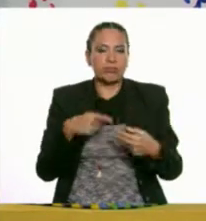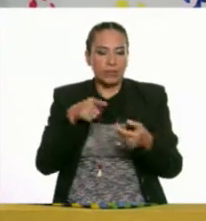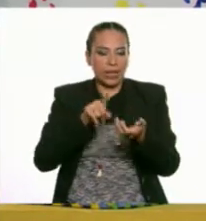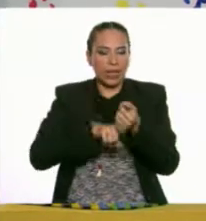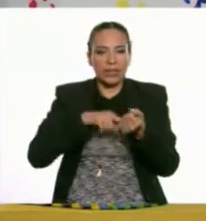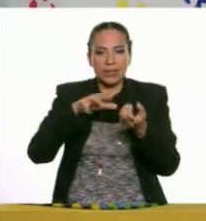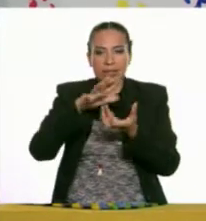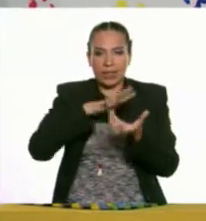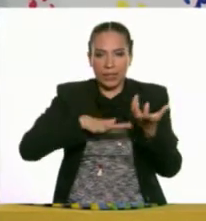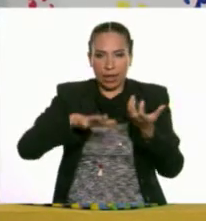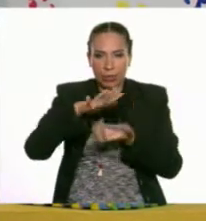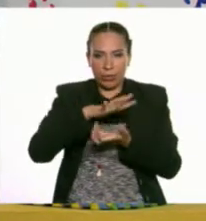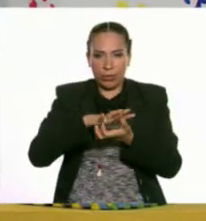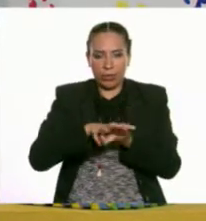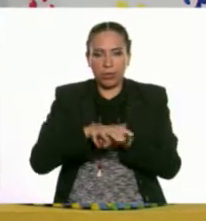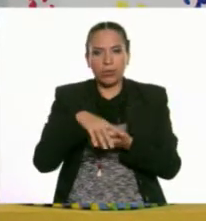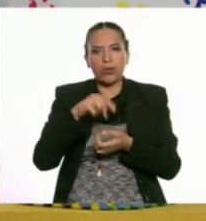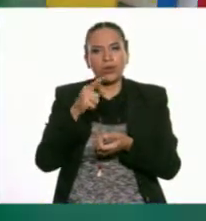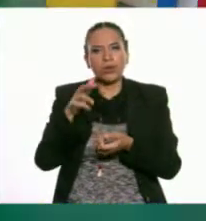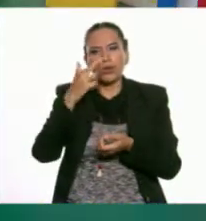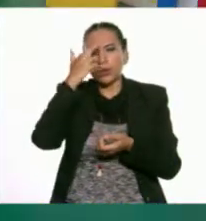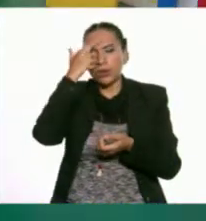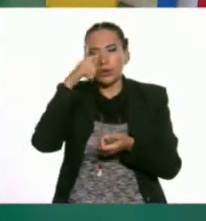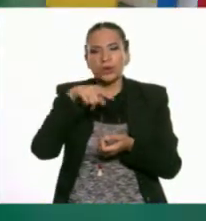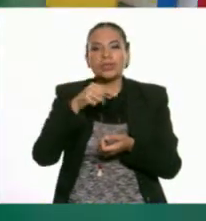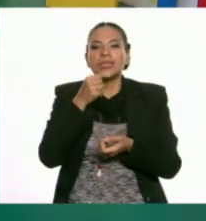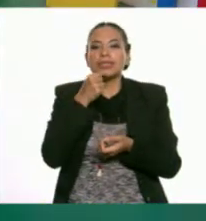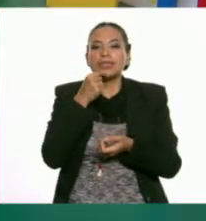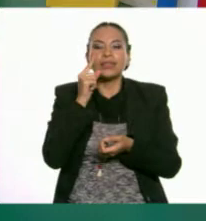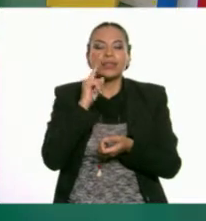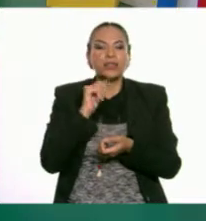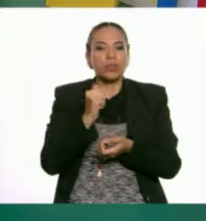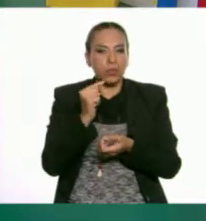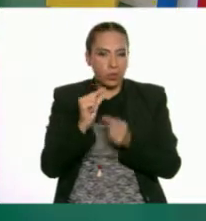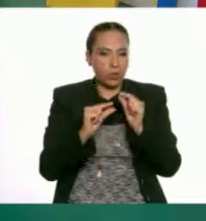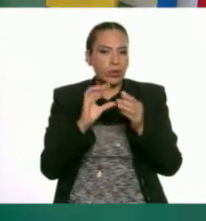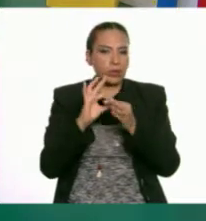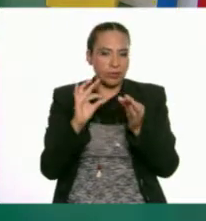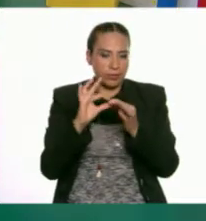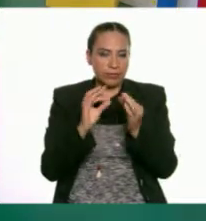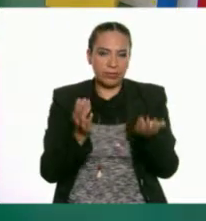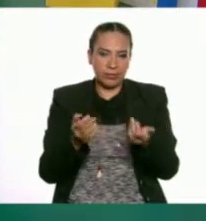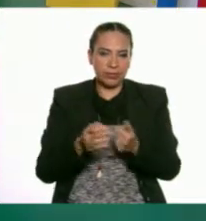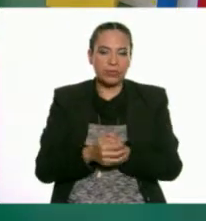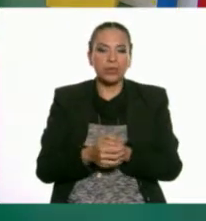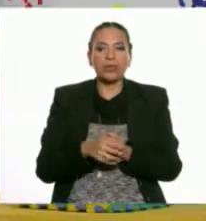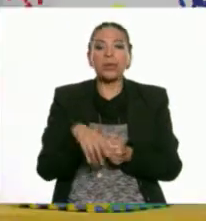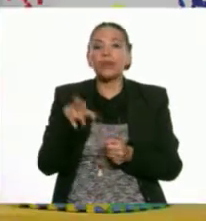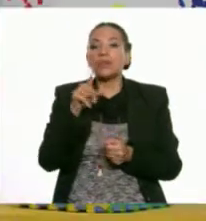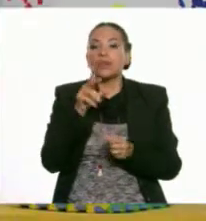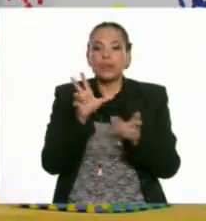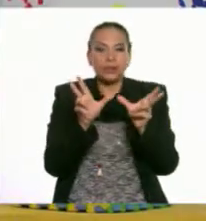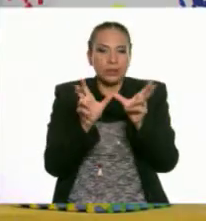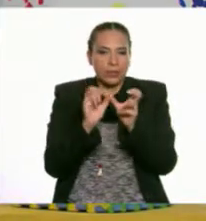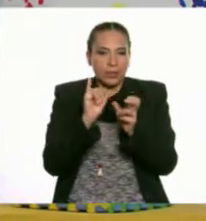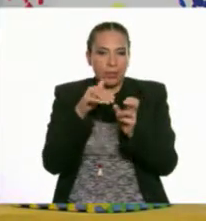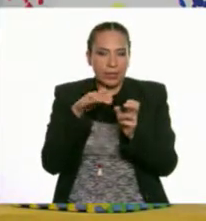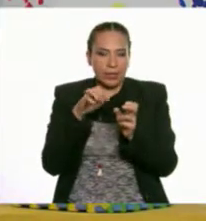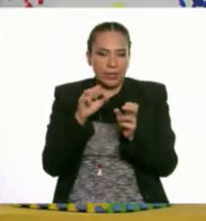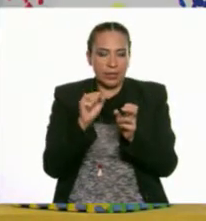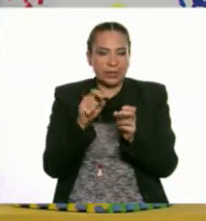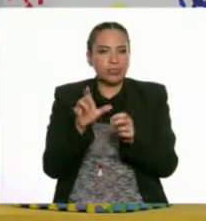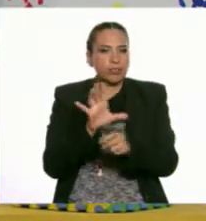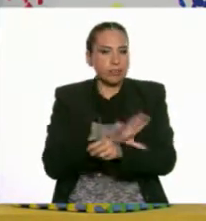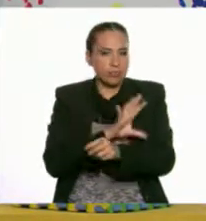magnético. Entonces recordemos a las niñas y a los niños un poquito, ¿va, Alexia? Sí, Sí, entonces los imanes, en este caso